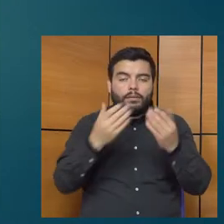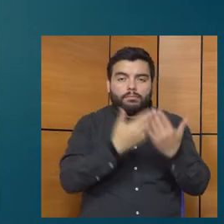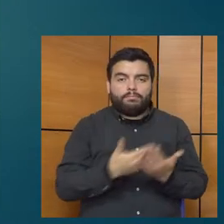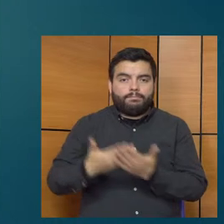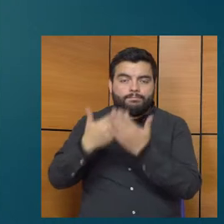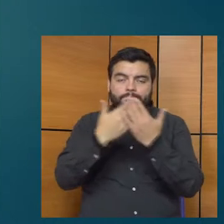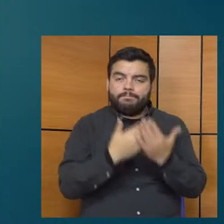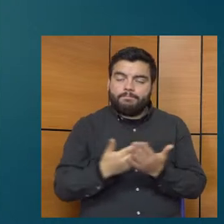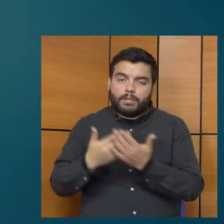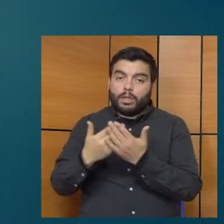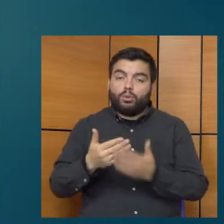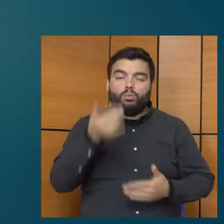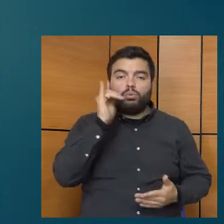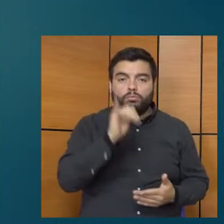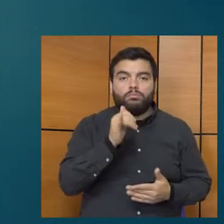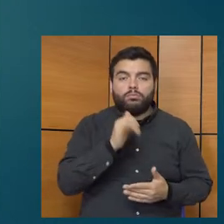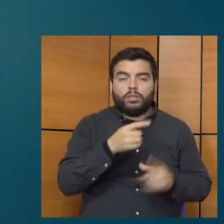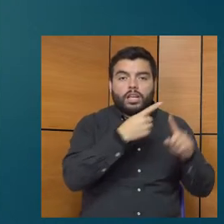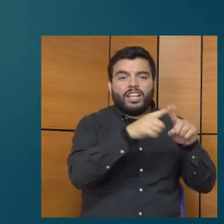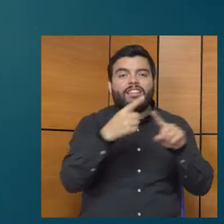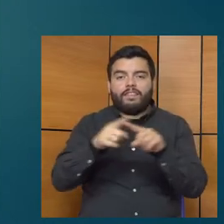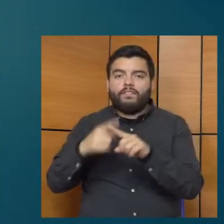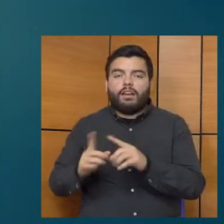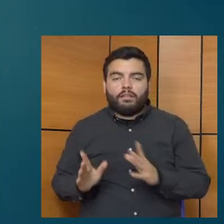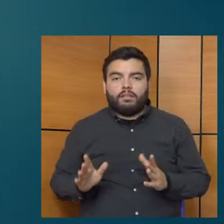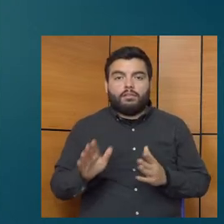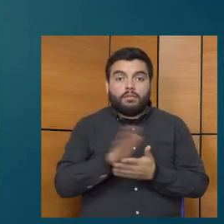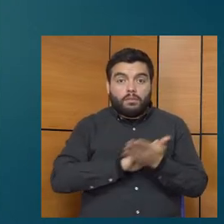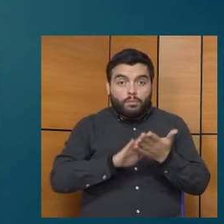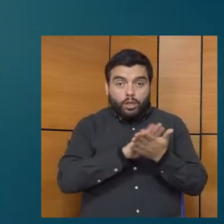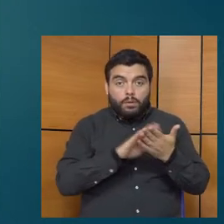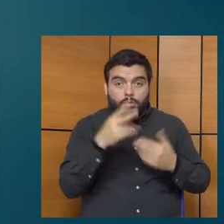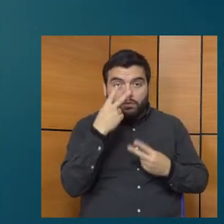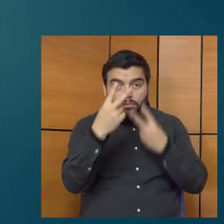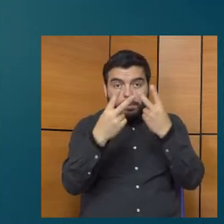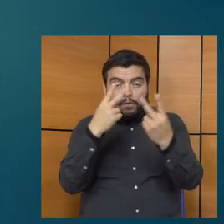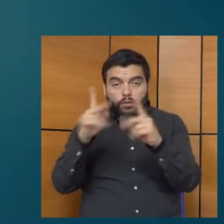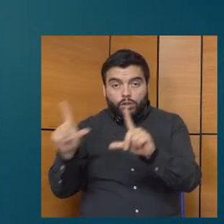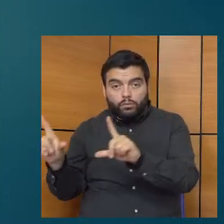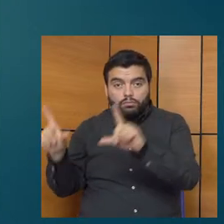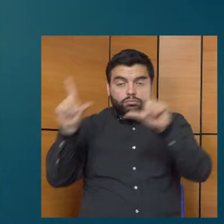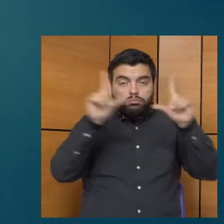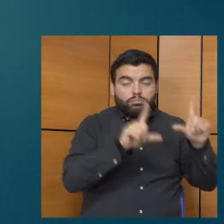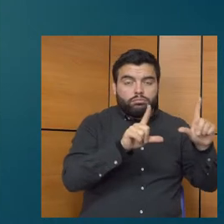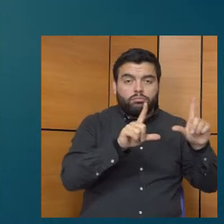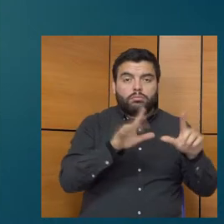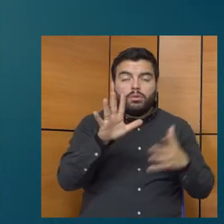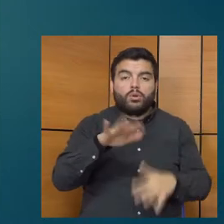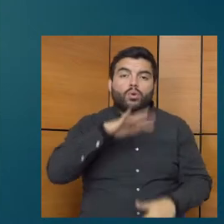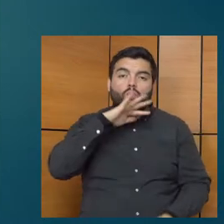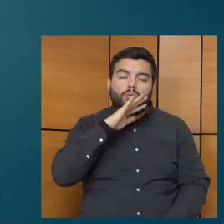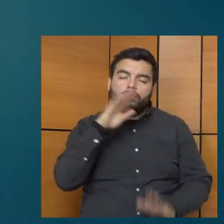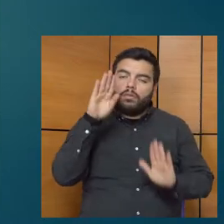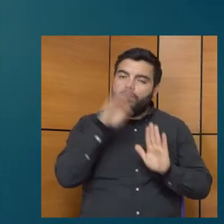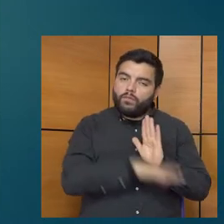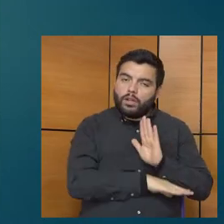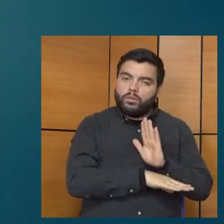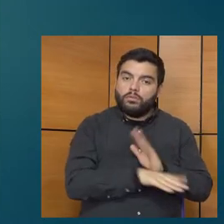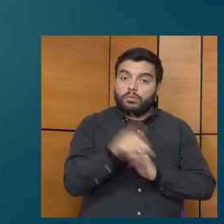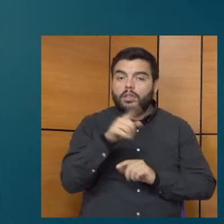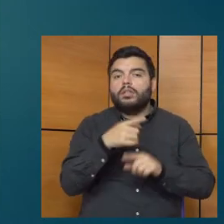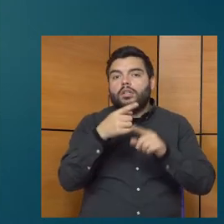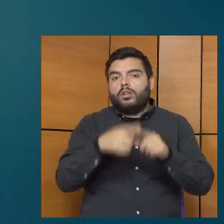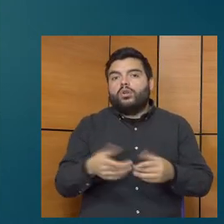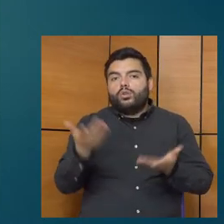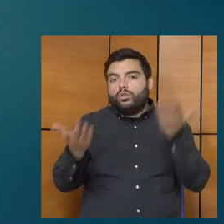que más influye, ¿vale? Pero, como vamos viendo, pues en general los usos de Instagram son bastante bajos en comparación con las